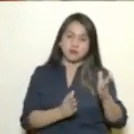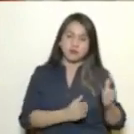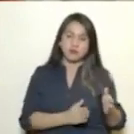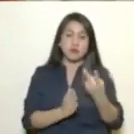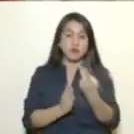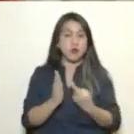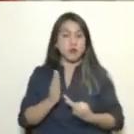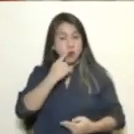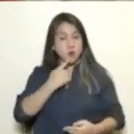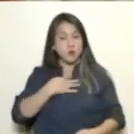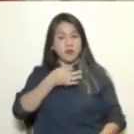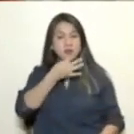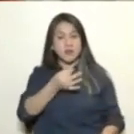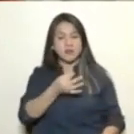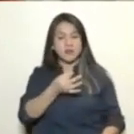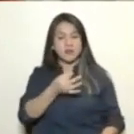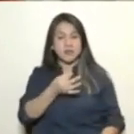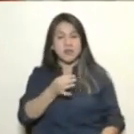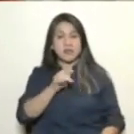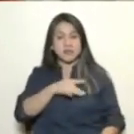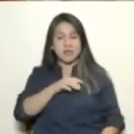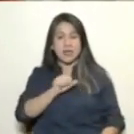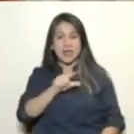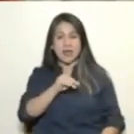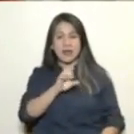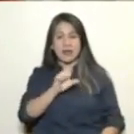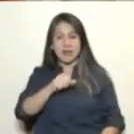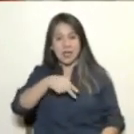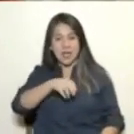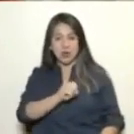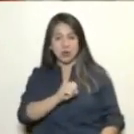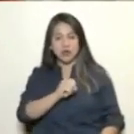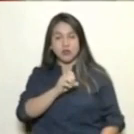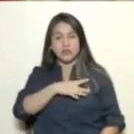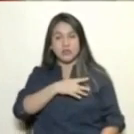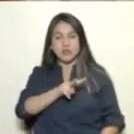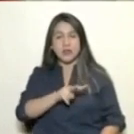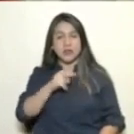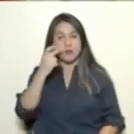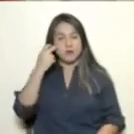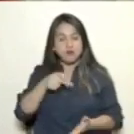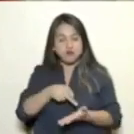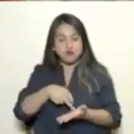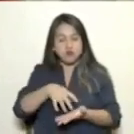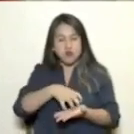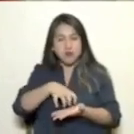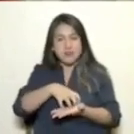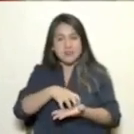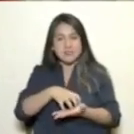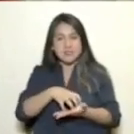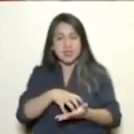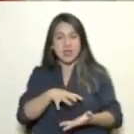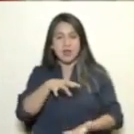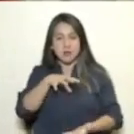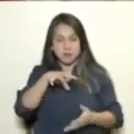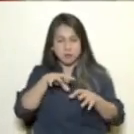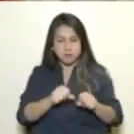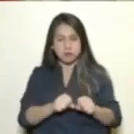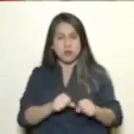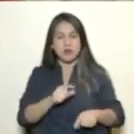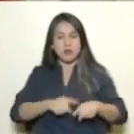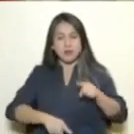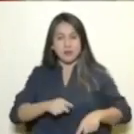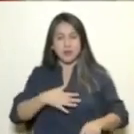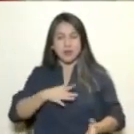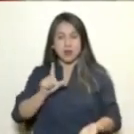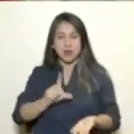nos coloca en el Chile aldeano, en el Chile de la provincia, en el Chile ligado a la tierra, ese Chile local, esa